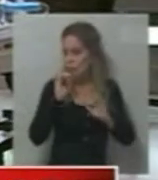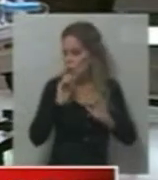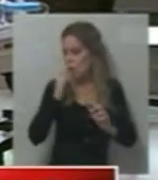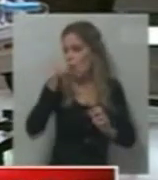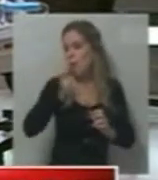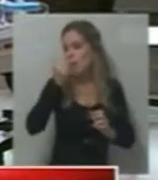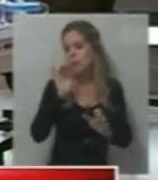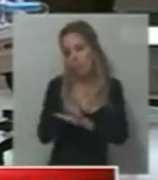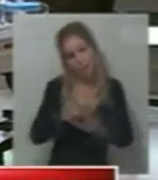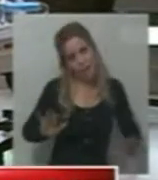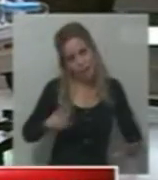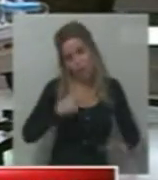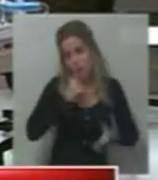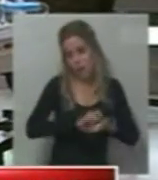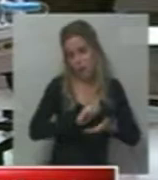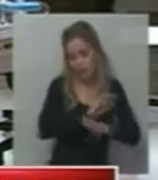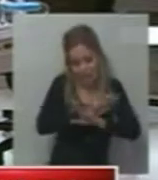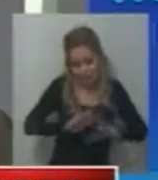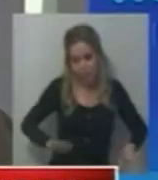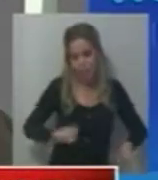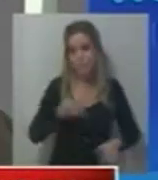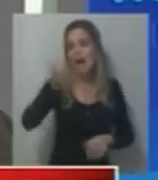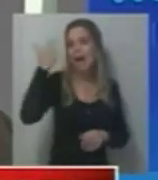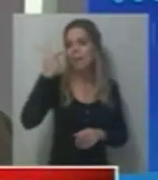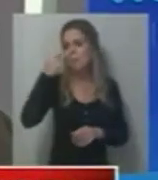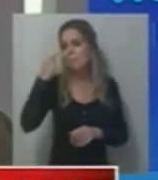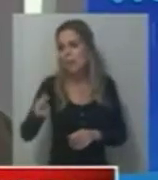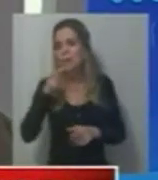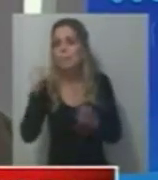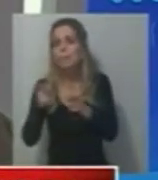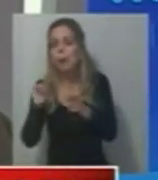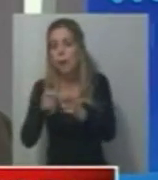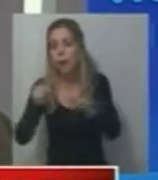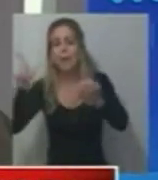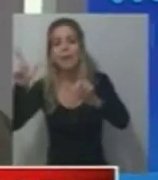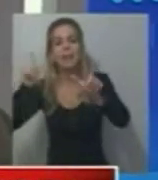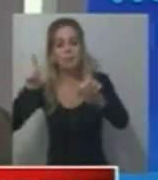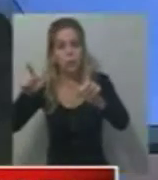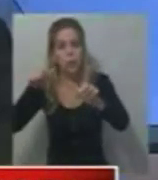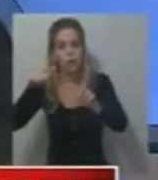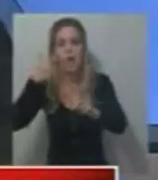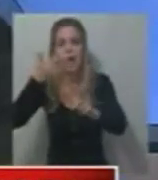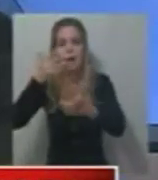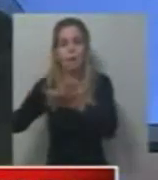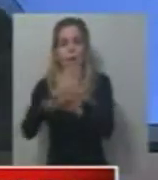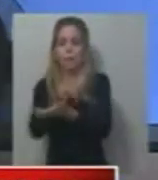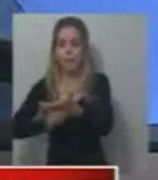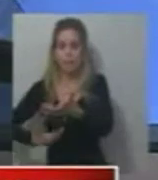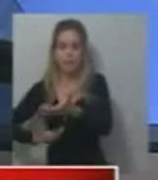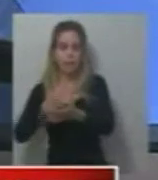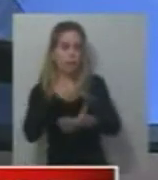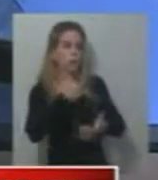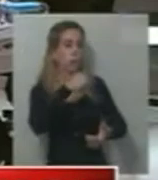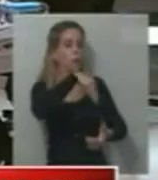periodista, ayer en el programa de Mirta escuché versiones. Bueno. Sobre el futuro de la presidenta que dio la señora Mirta Legrand, no yo. No, yo Mirta con todo respeto, pero digo, si vos